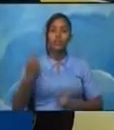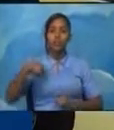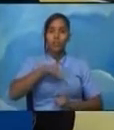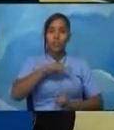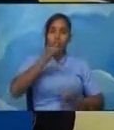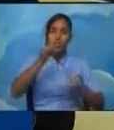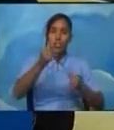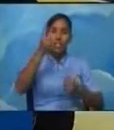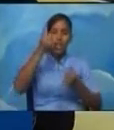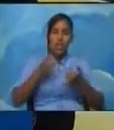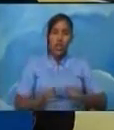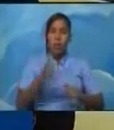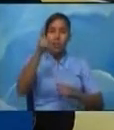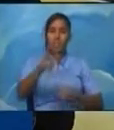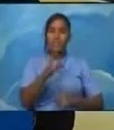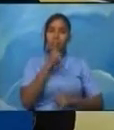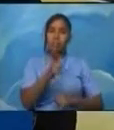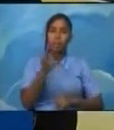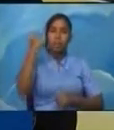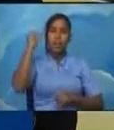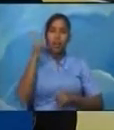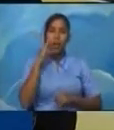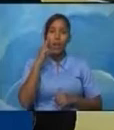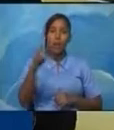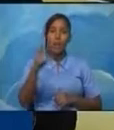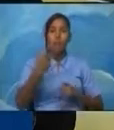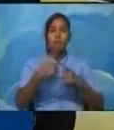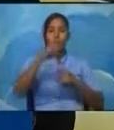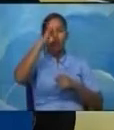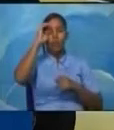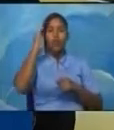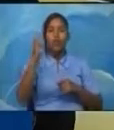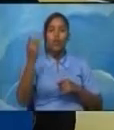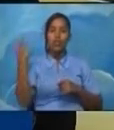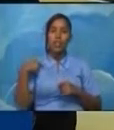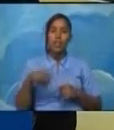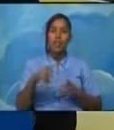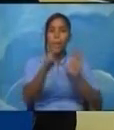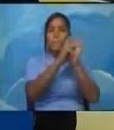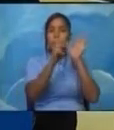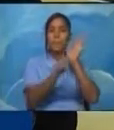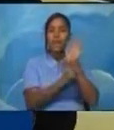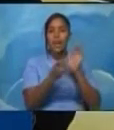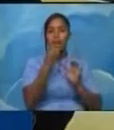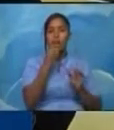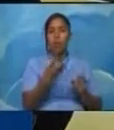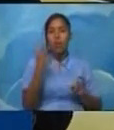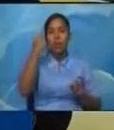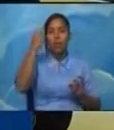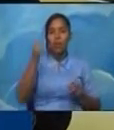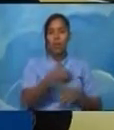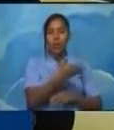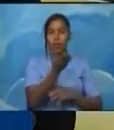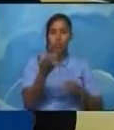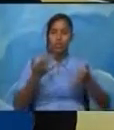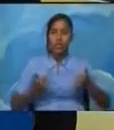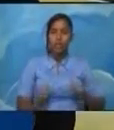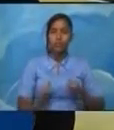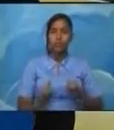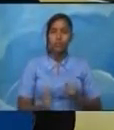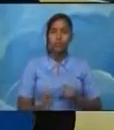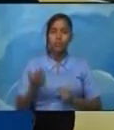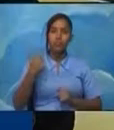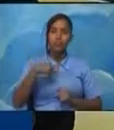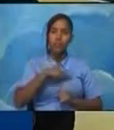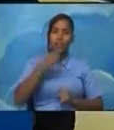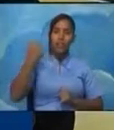van a ser presa para los enemigos, pero Dios tenía planes buenos para con ellos. Y eso es lo que nosotros debemos entender